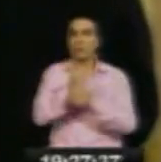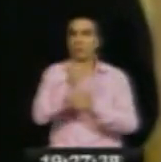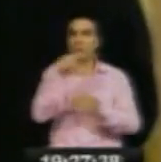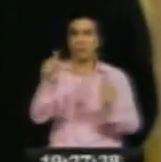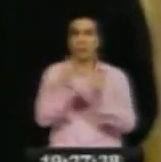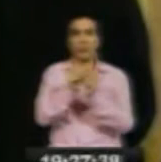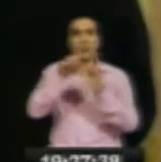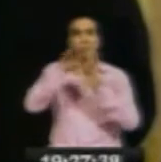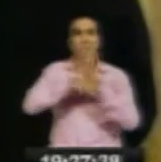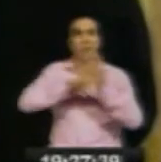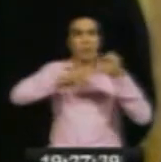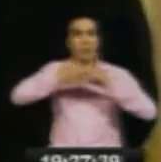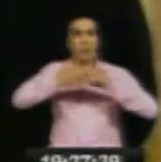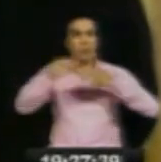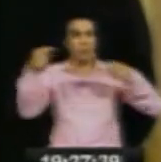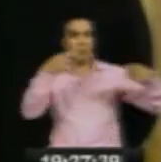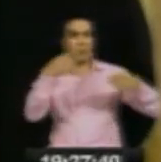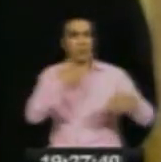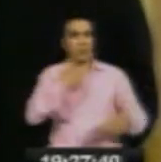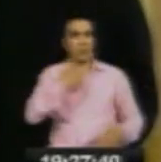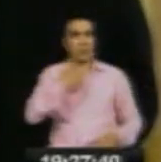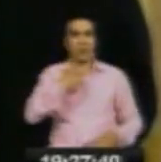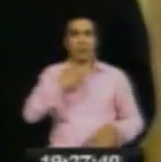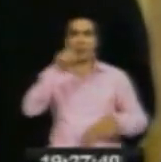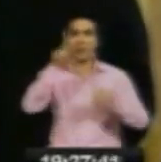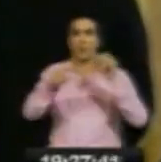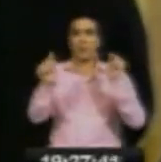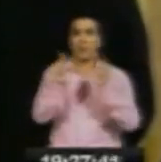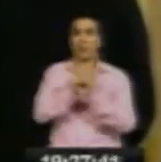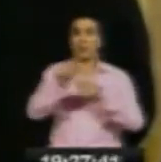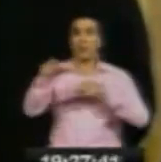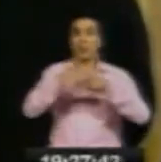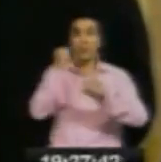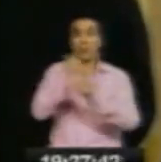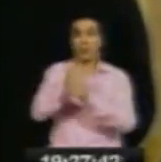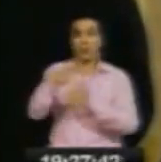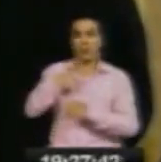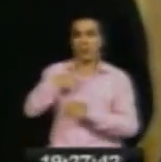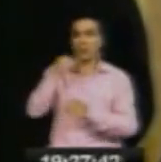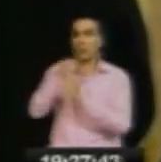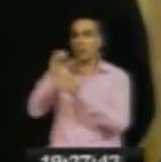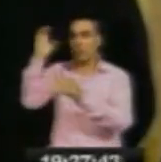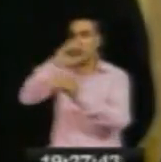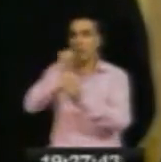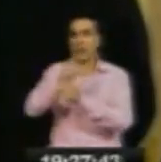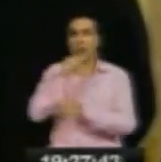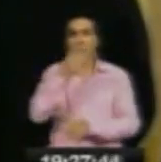bajar la conflictividad que existe a veces entre el sector empleador y trabajador.